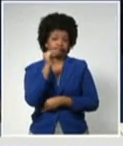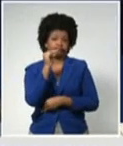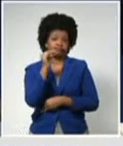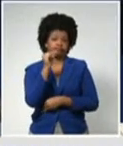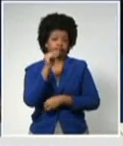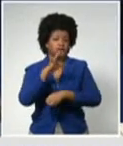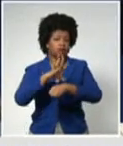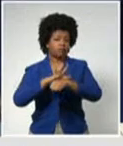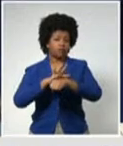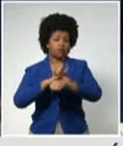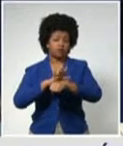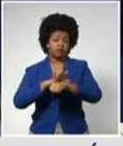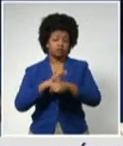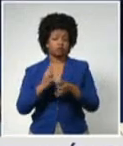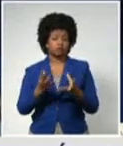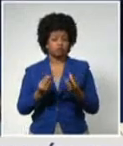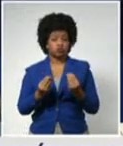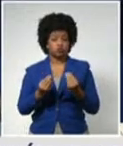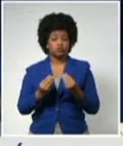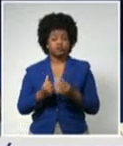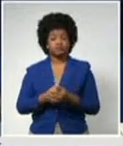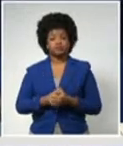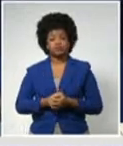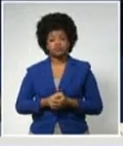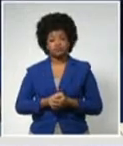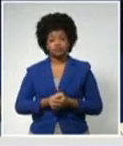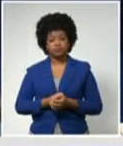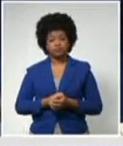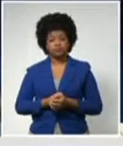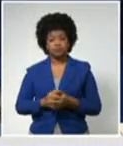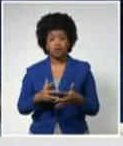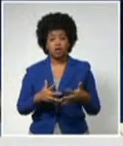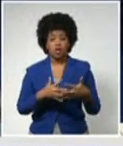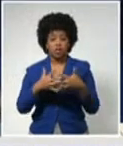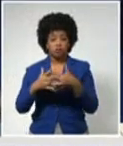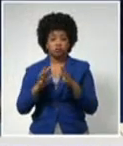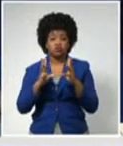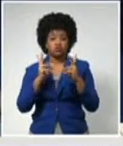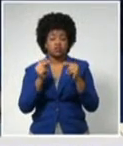este país la cifra de casos confirmados es de